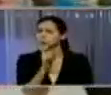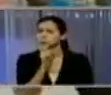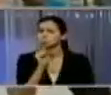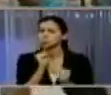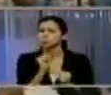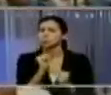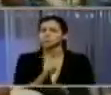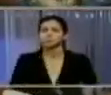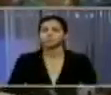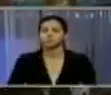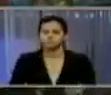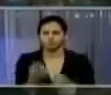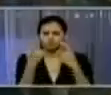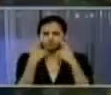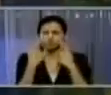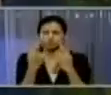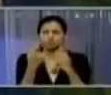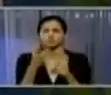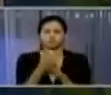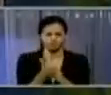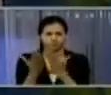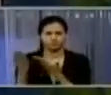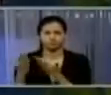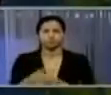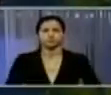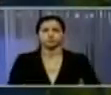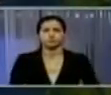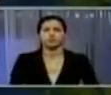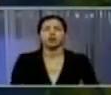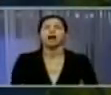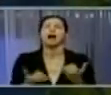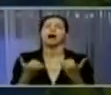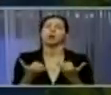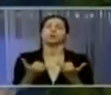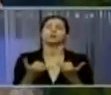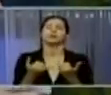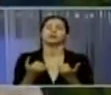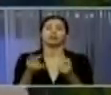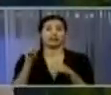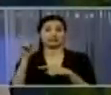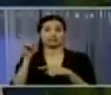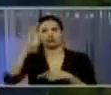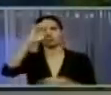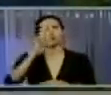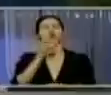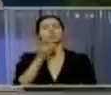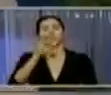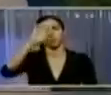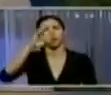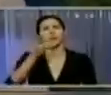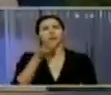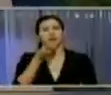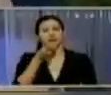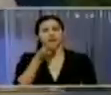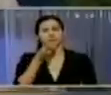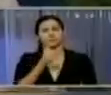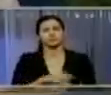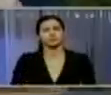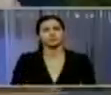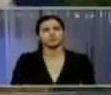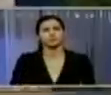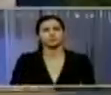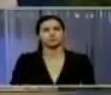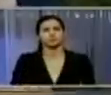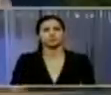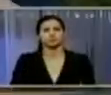Fíjense ustedes lo siguiente. Se está desarrollando en República Dominicana. Yo me tardé un